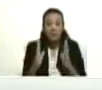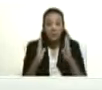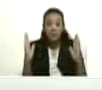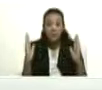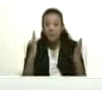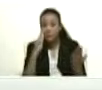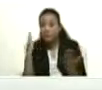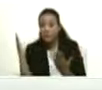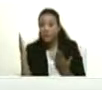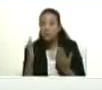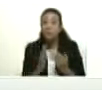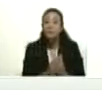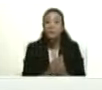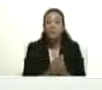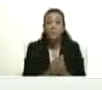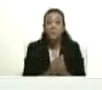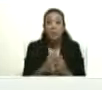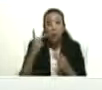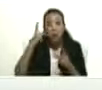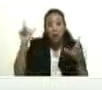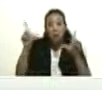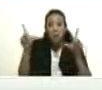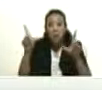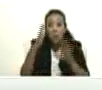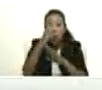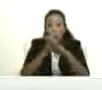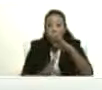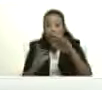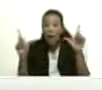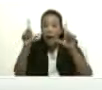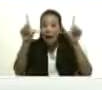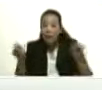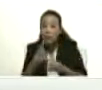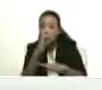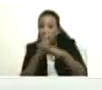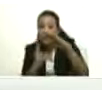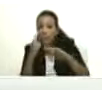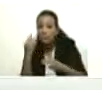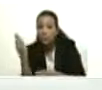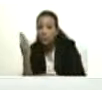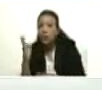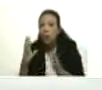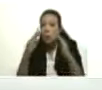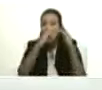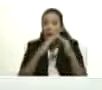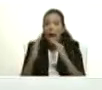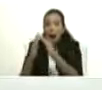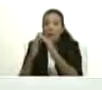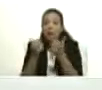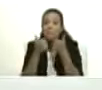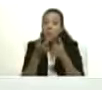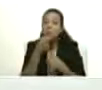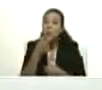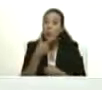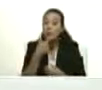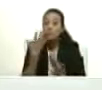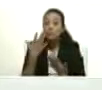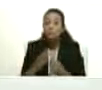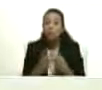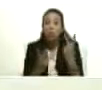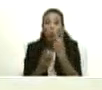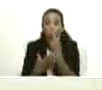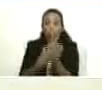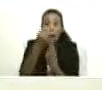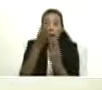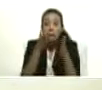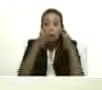allí la imagen compartida. Casas hermosísimas. Son casas funcionales. Dos casas